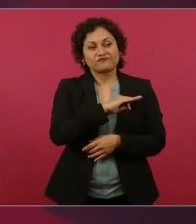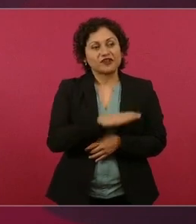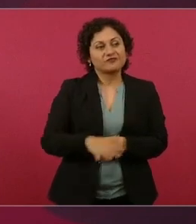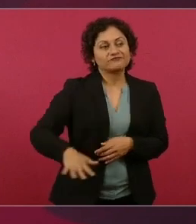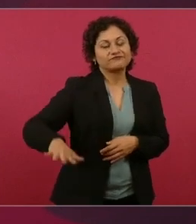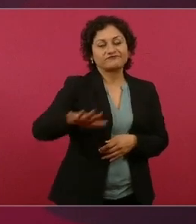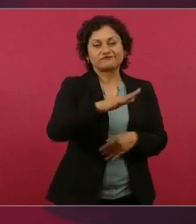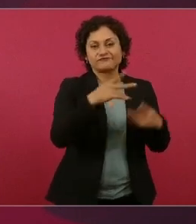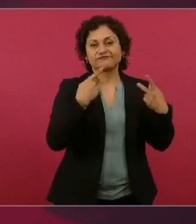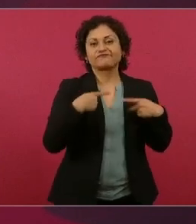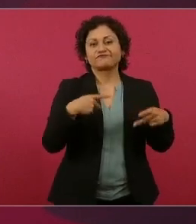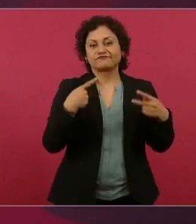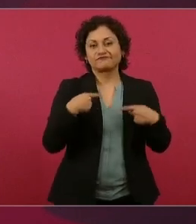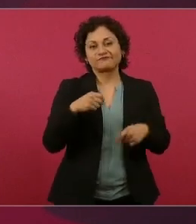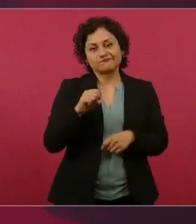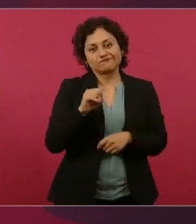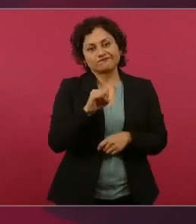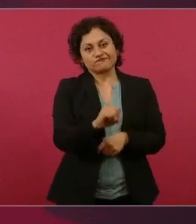escucho